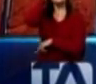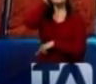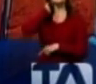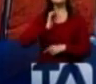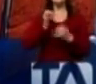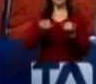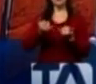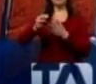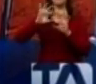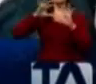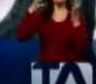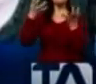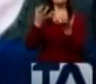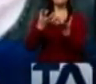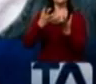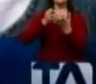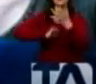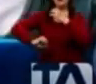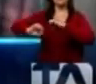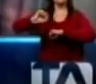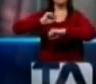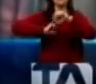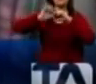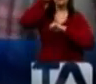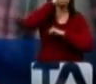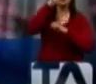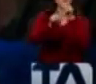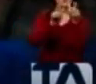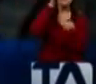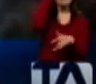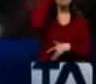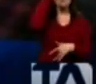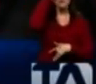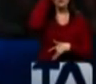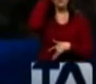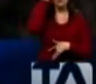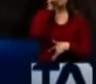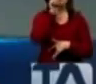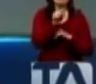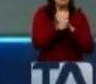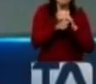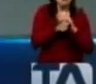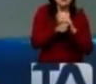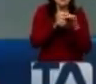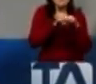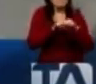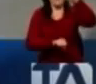estás recorriendo el mundo para buscar a los enfermos de esta enfermedad, que no son visibles. ¿Cómo lo estás